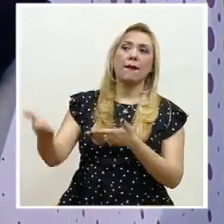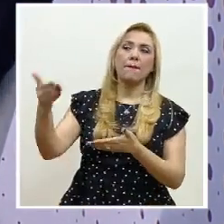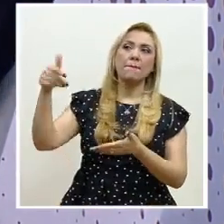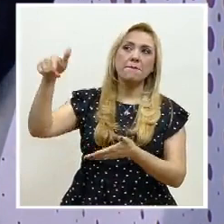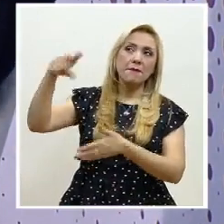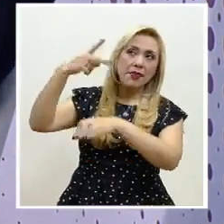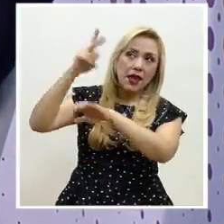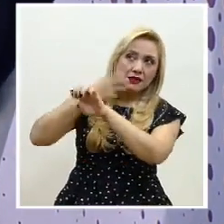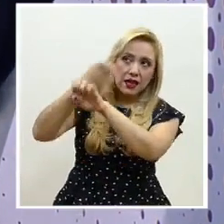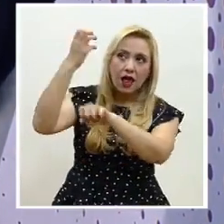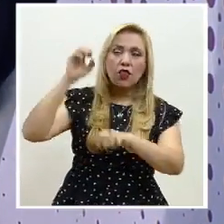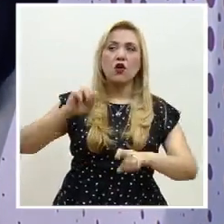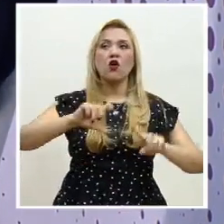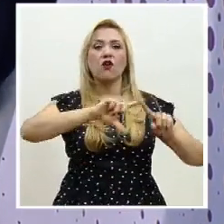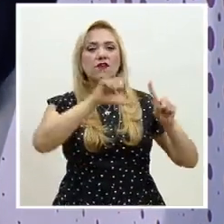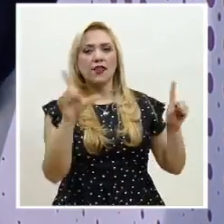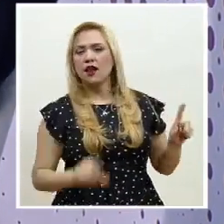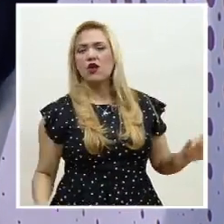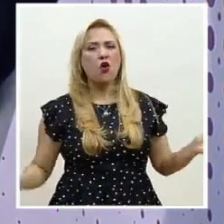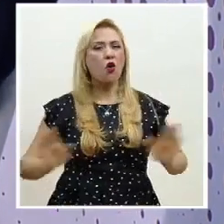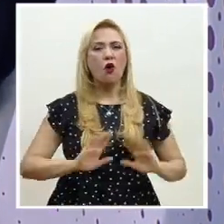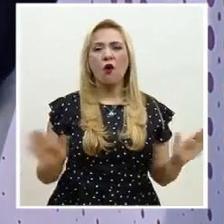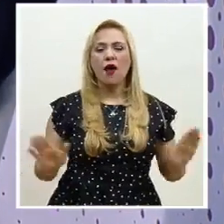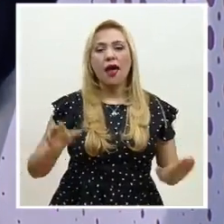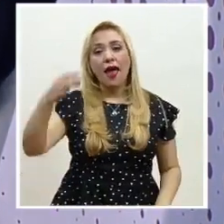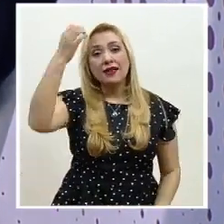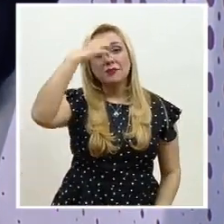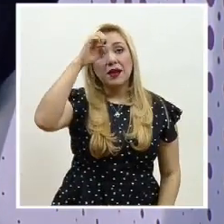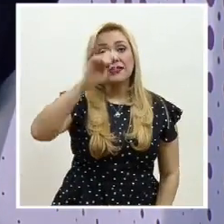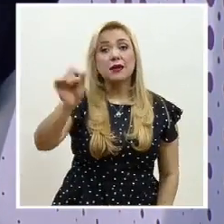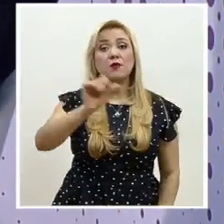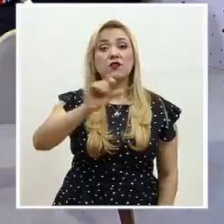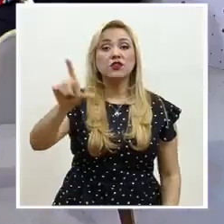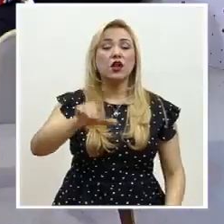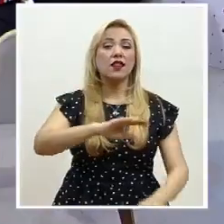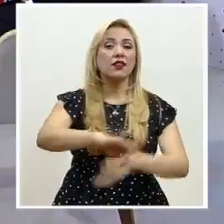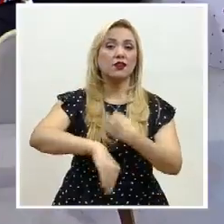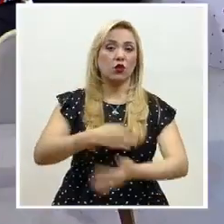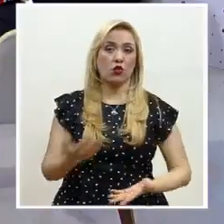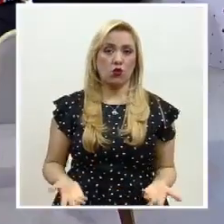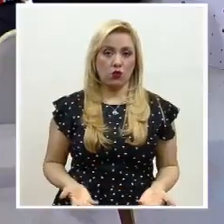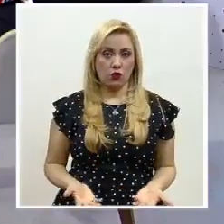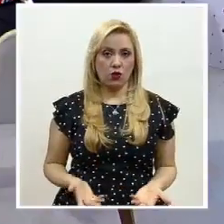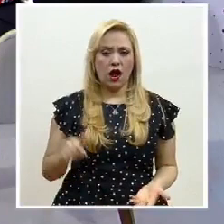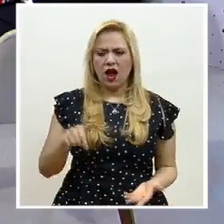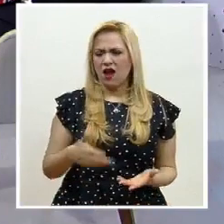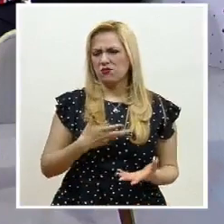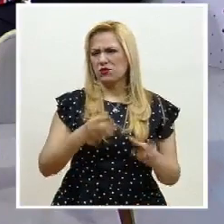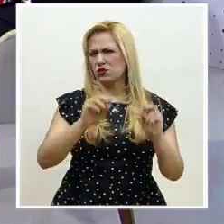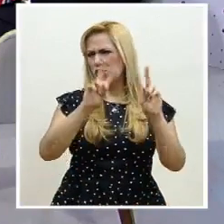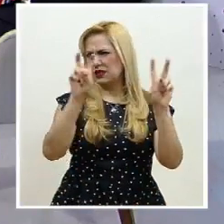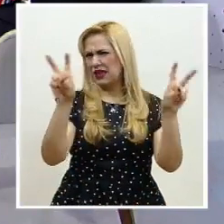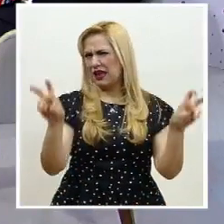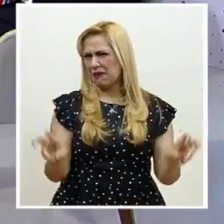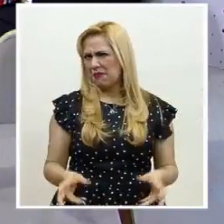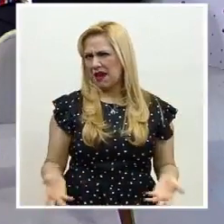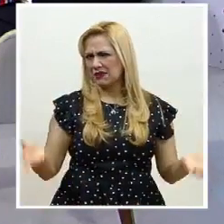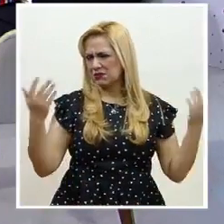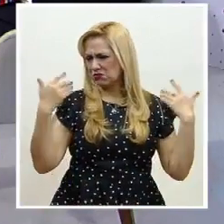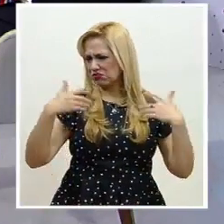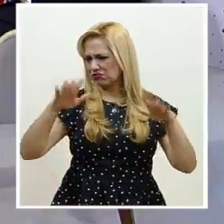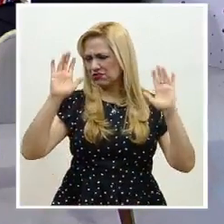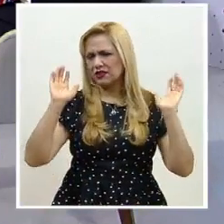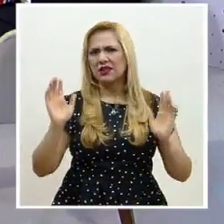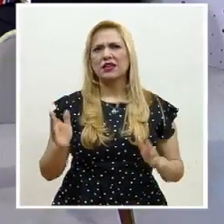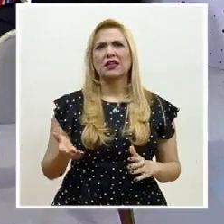local, federal. Es decir, necesitamos experiencia profesional de todos lados. La Corte ve muchísimos temas. Podemos ver, por ejemplo, en el Pleno se ven,